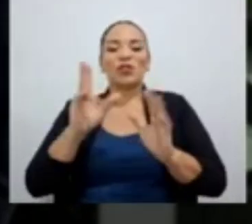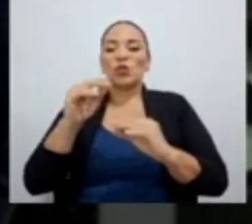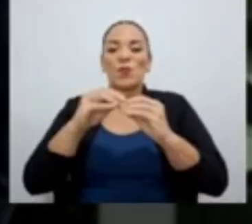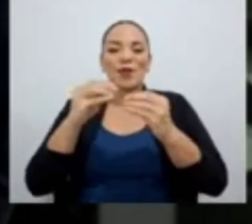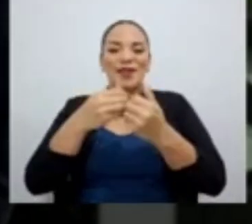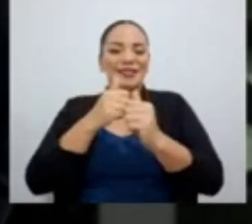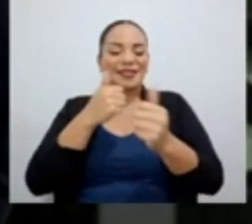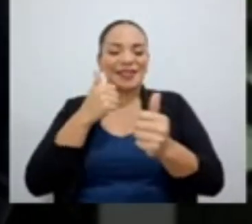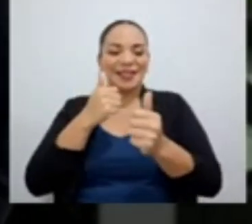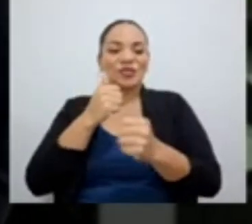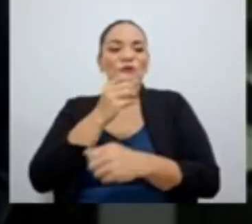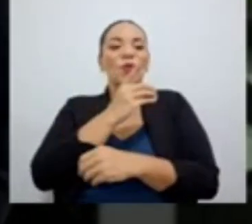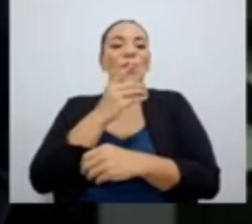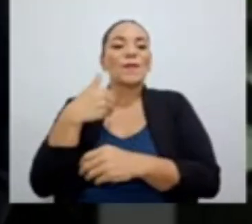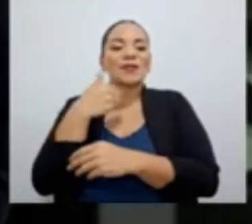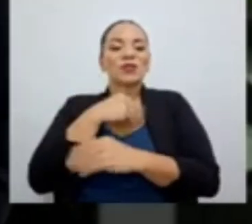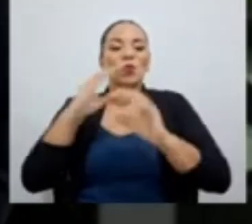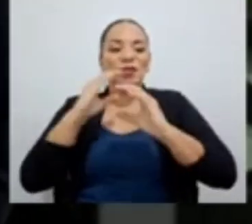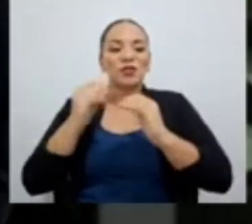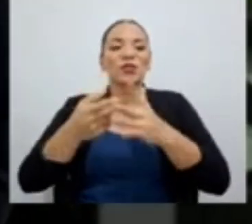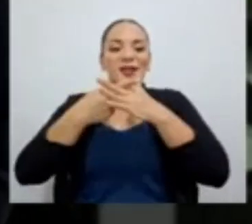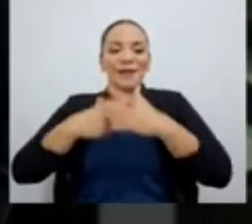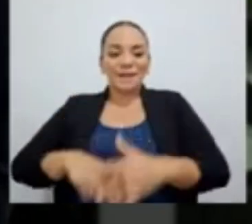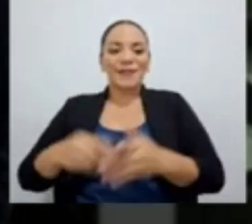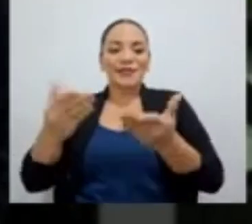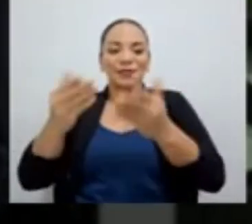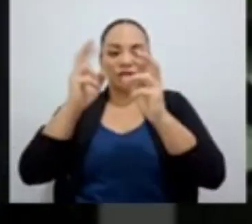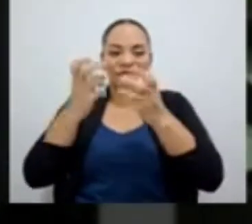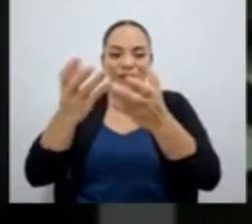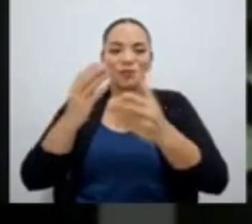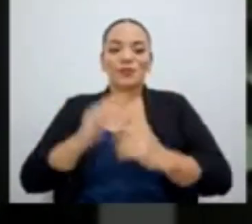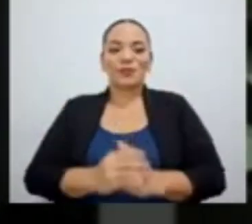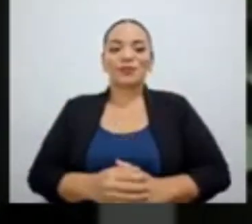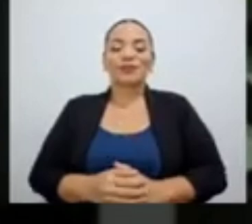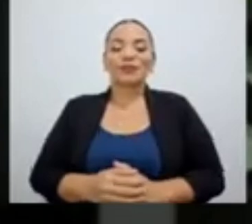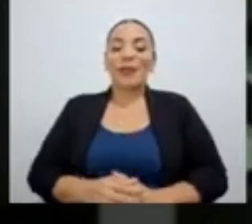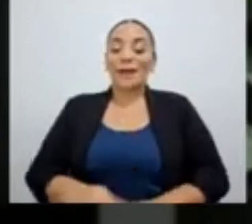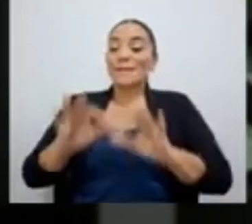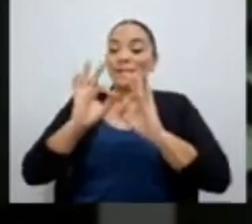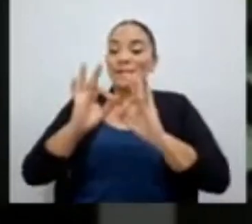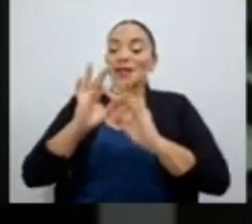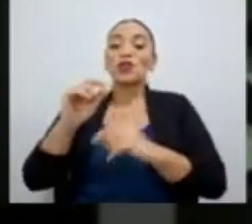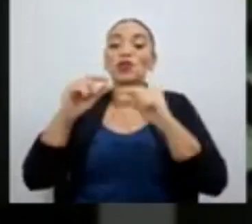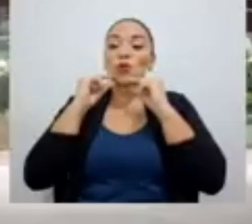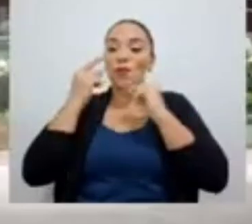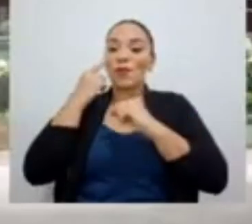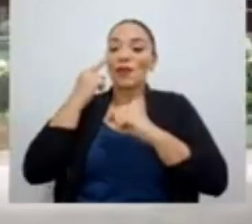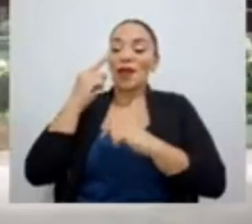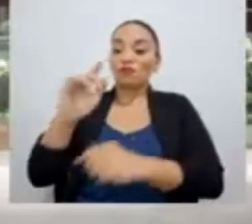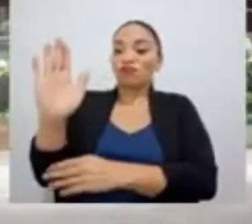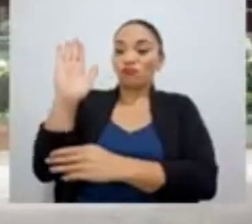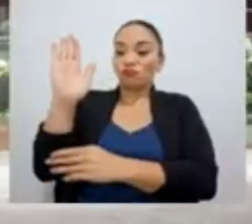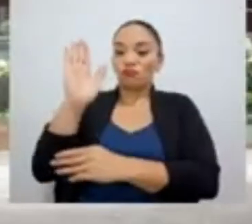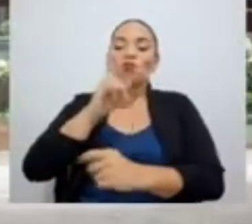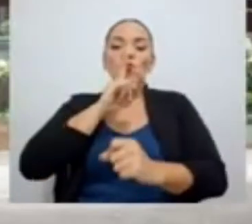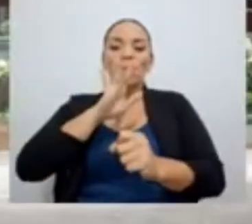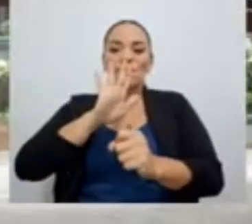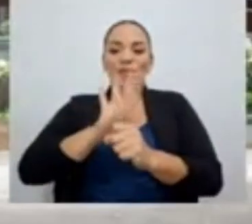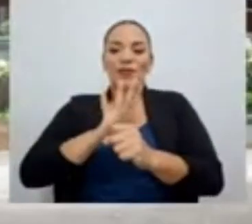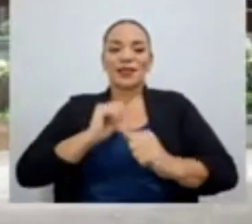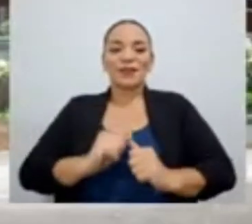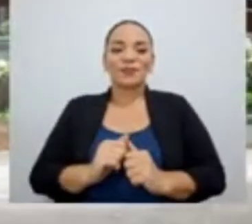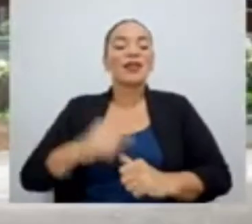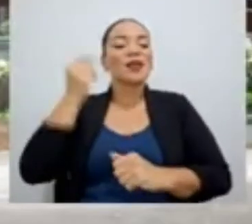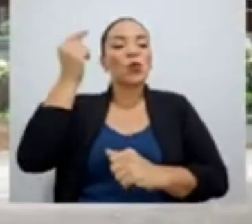don Arnold, empecemos en materia, por favor. Don Rodrigo, la palabra empeñada es la palabra cumplida. Por eso